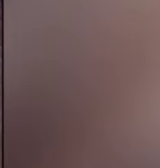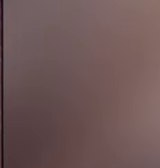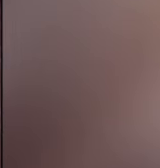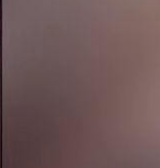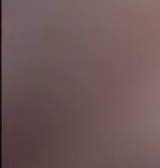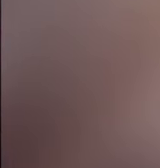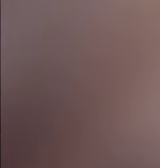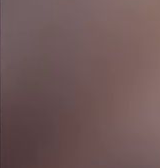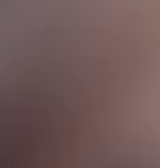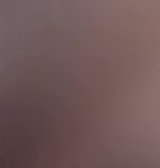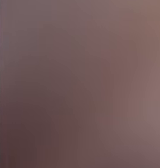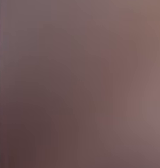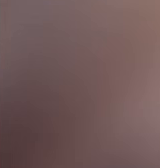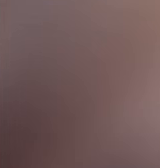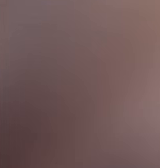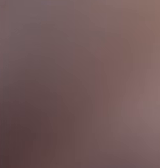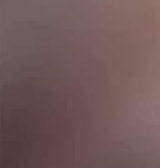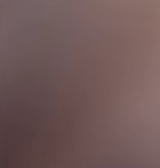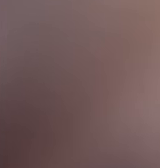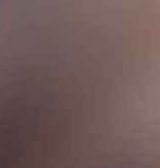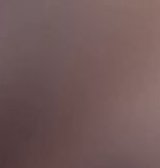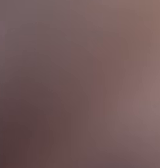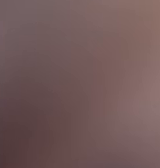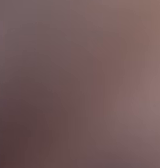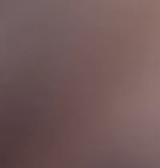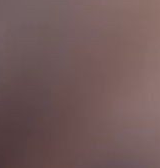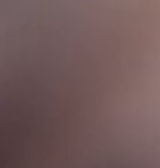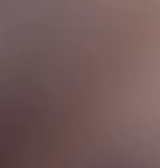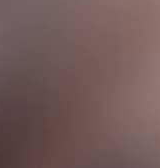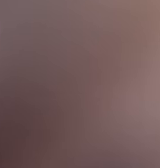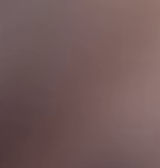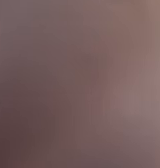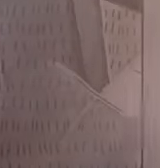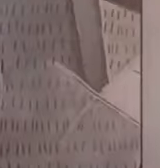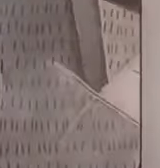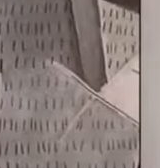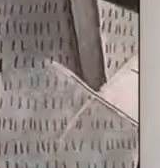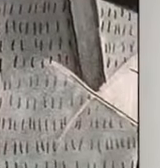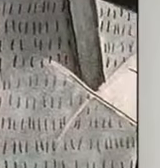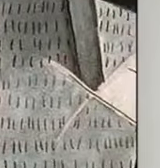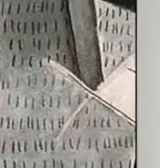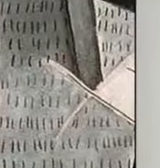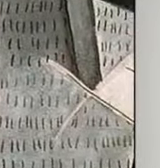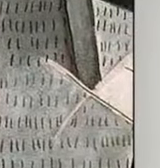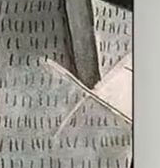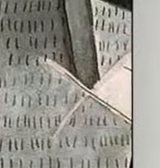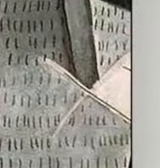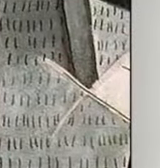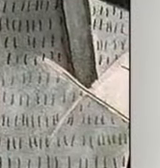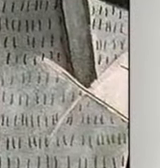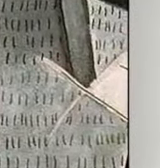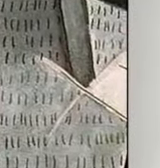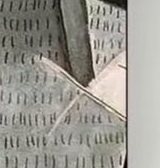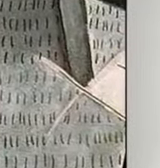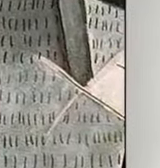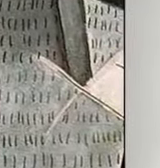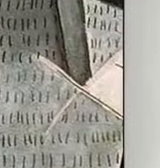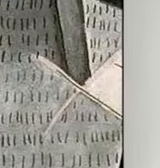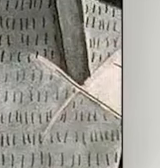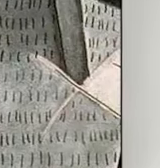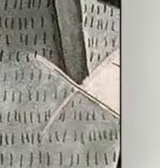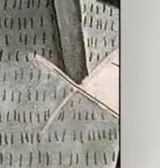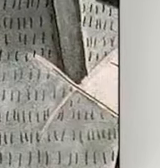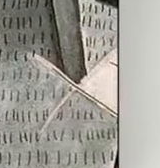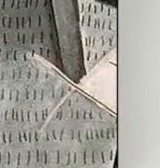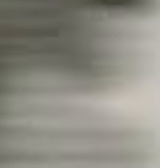En 1900, en una de las salas del café Els Quatre Gats, lugar de reunión de intelectuales y artistas, realizó su primera